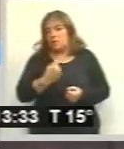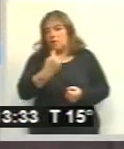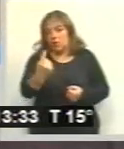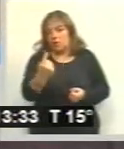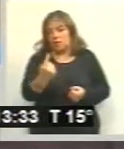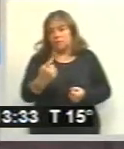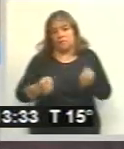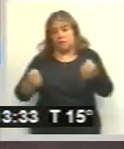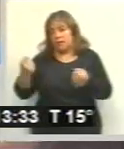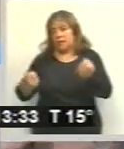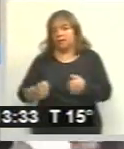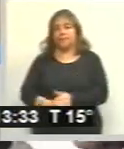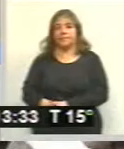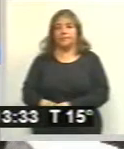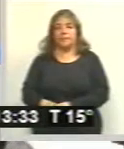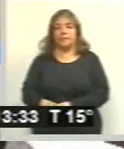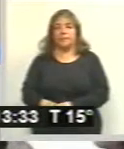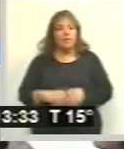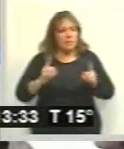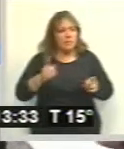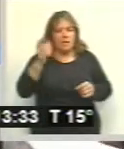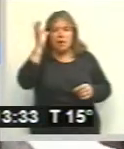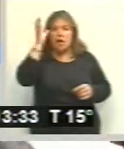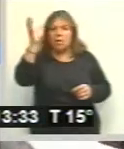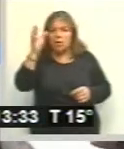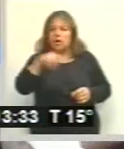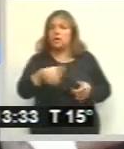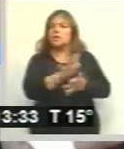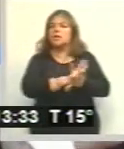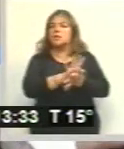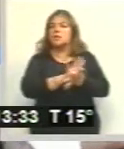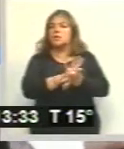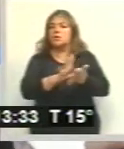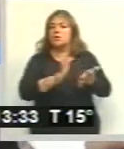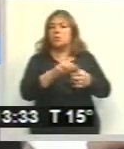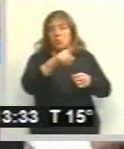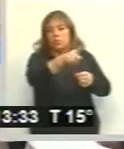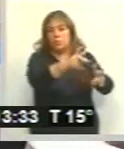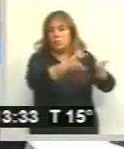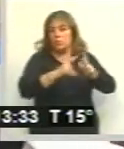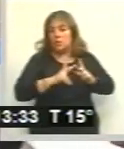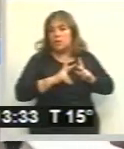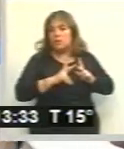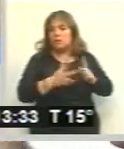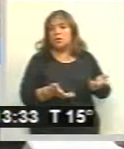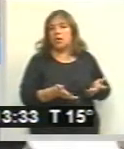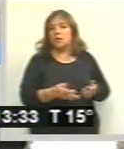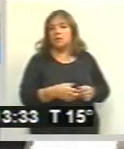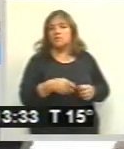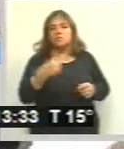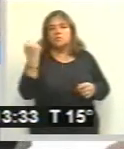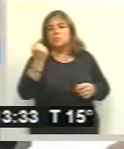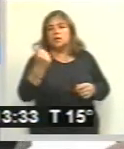iba solamente el conductor. Hay que recordar que en este tipo de situaciones, como mencionabas recién, es digamos que